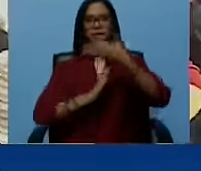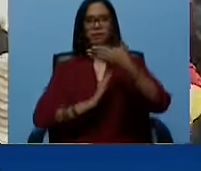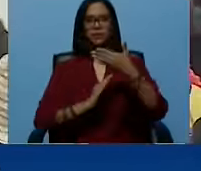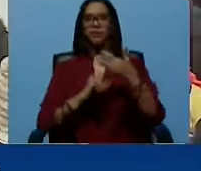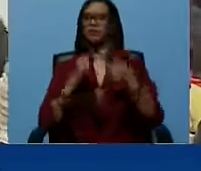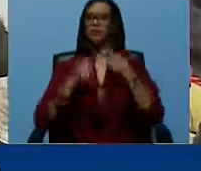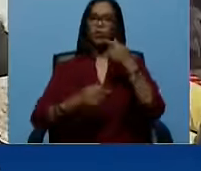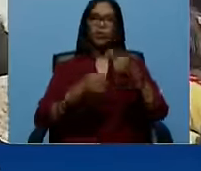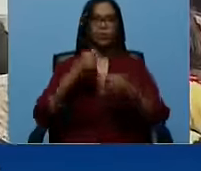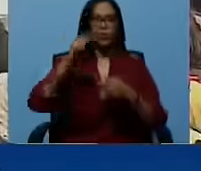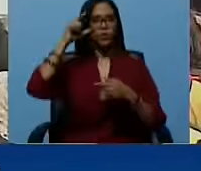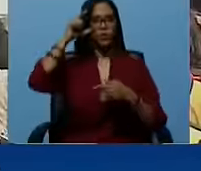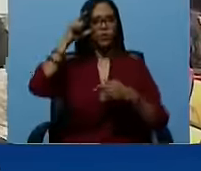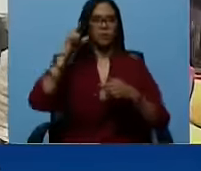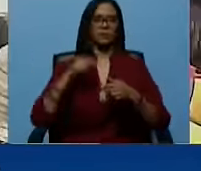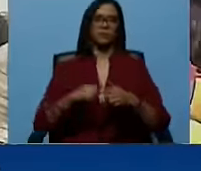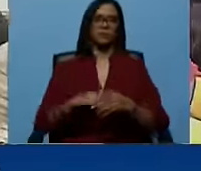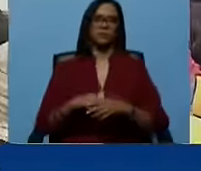diariamente.